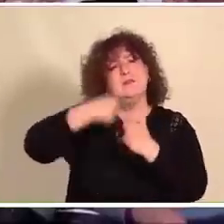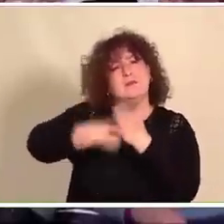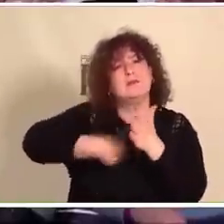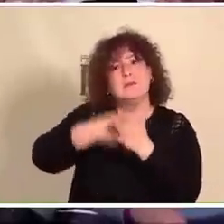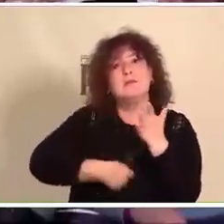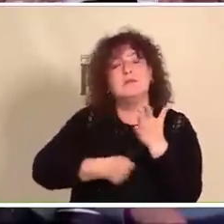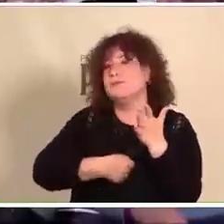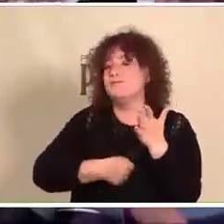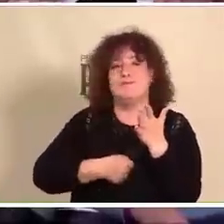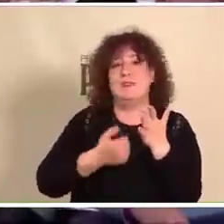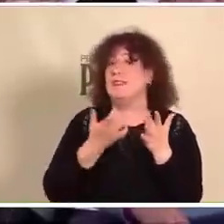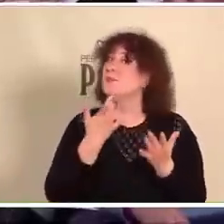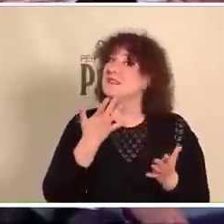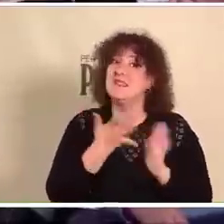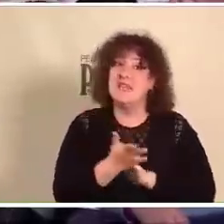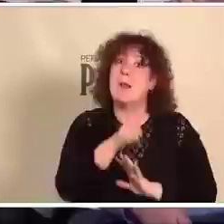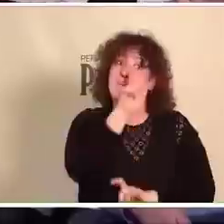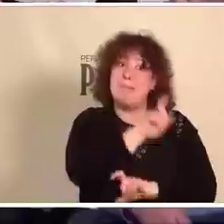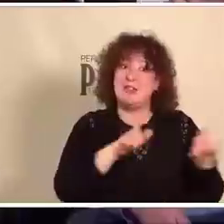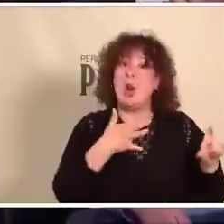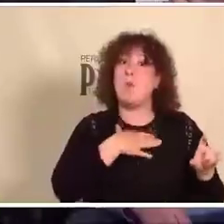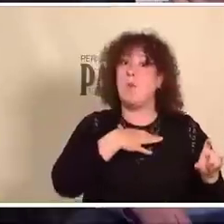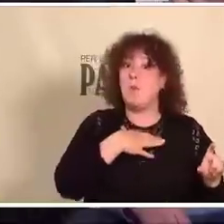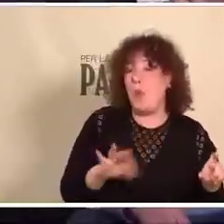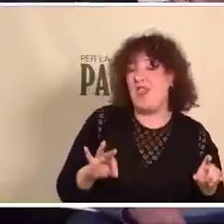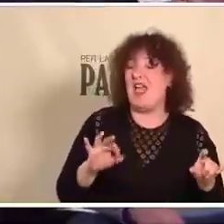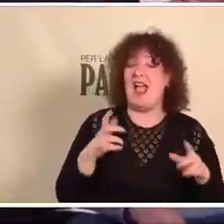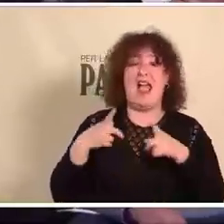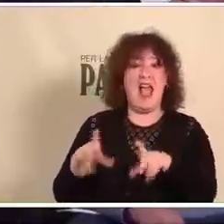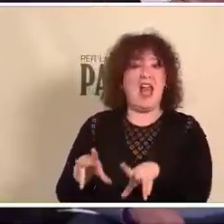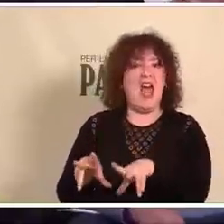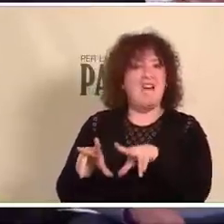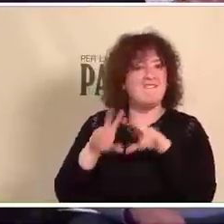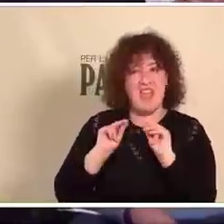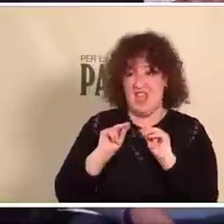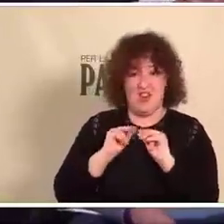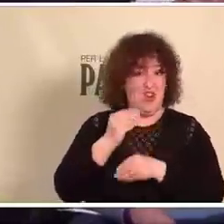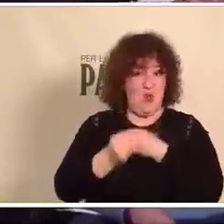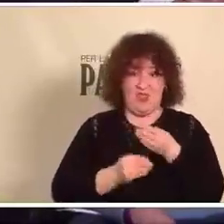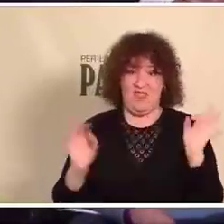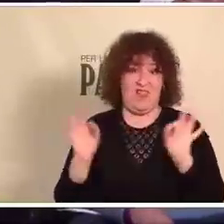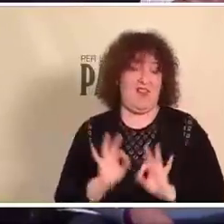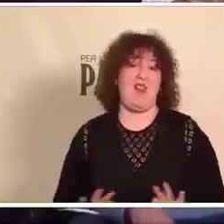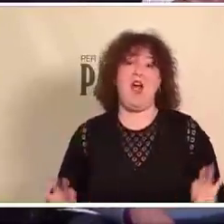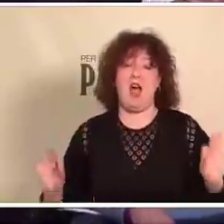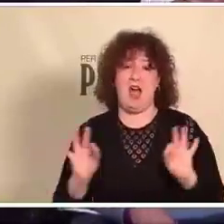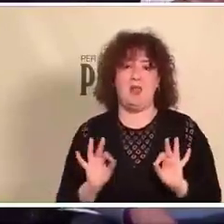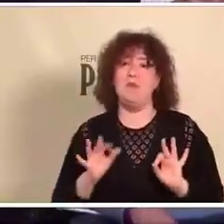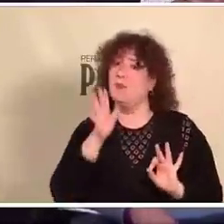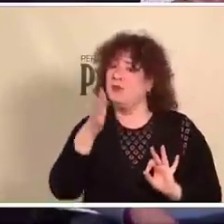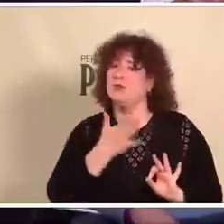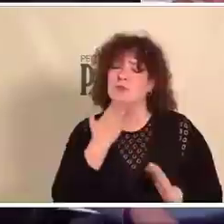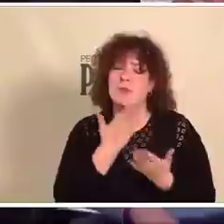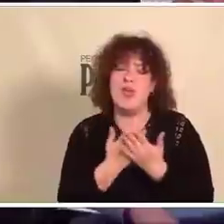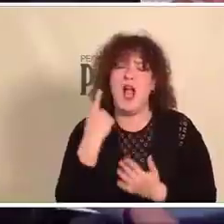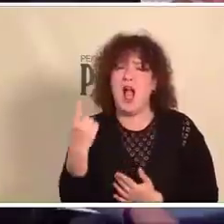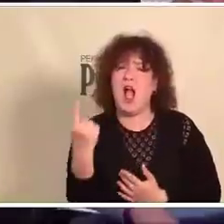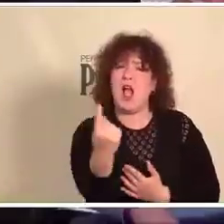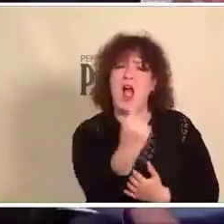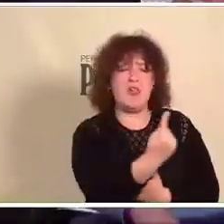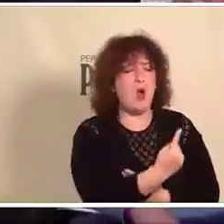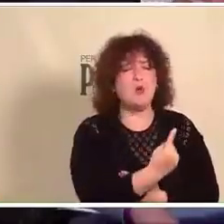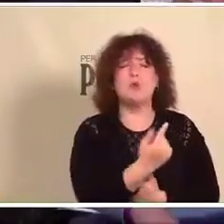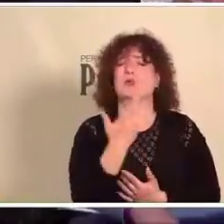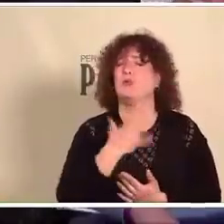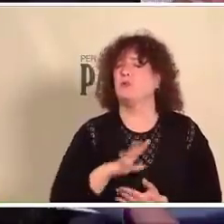acabar con esta guerra pronto lo hagan Por ese motivo quiero pediros a cada una de vosotras a cada uno de vosotros